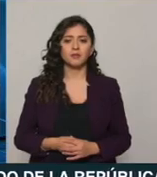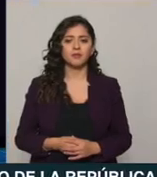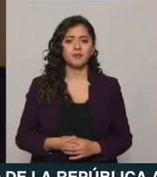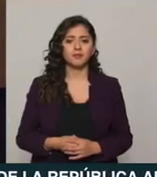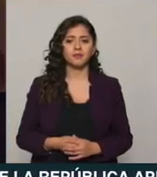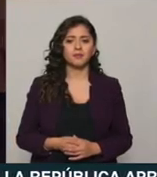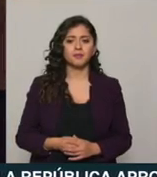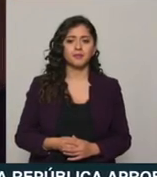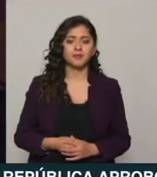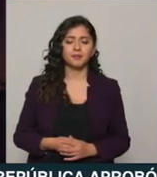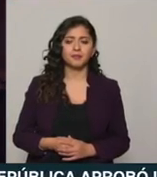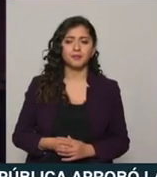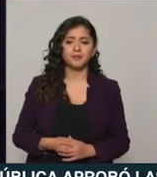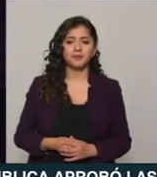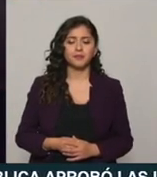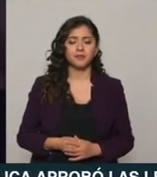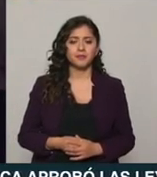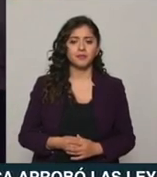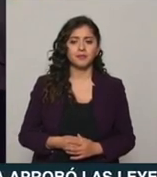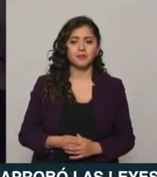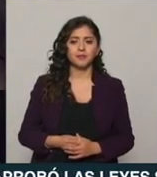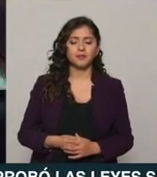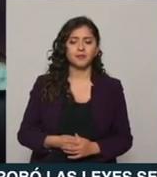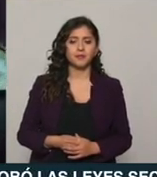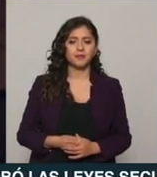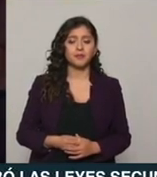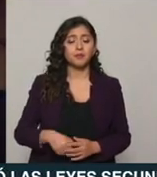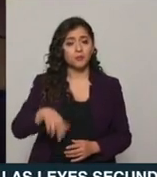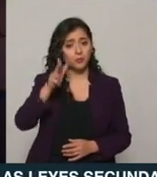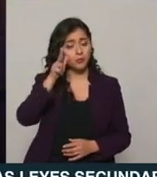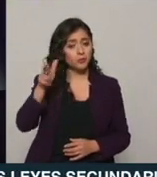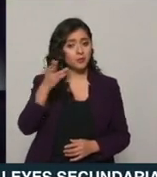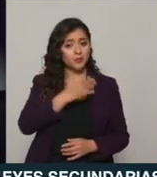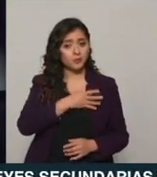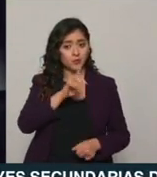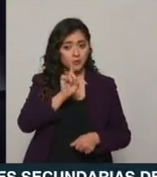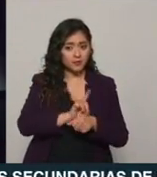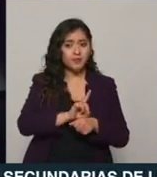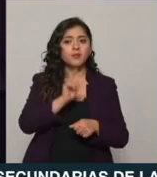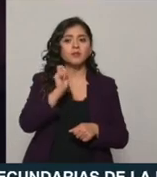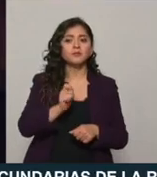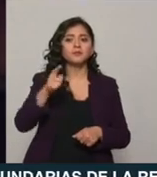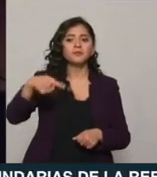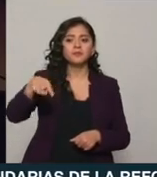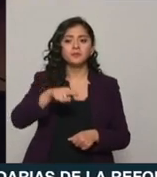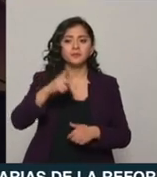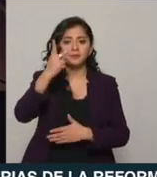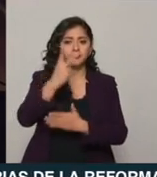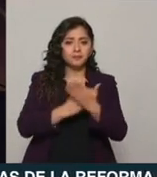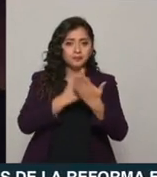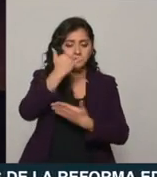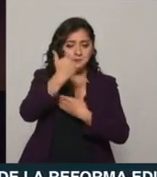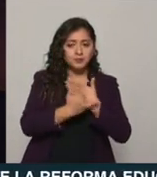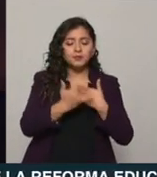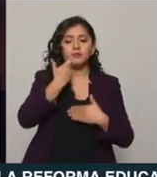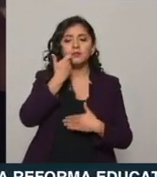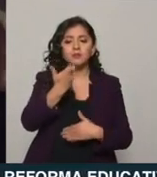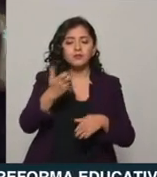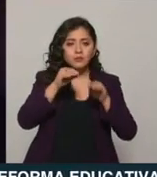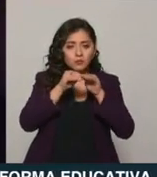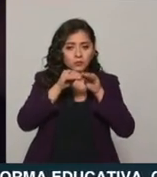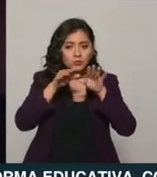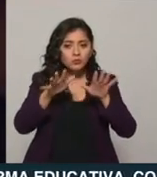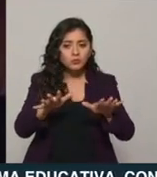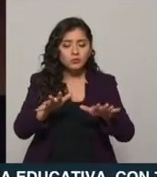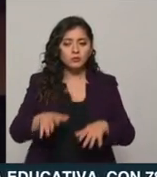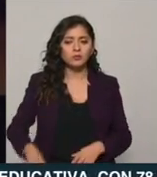como bien lo mencionas, es un proyecto que apuesta por la producción experimental en el